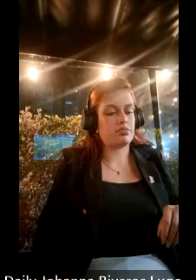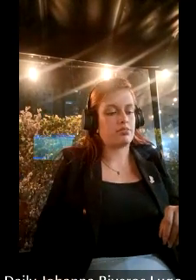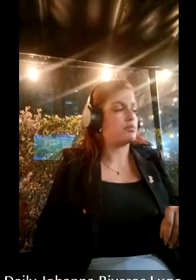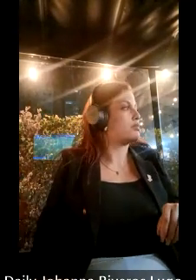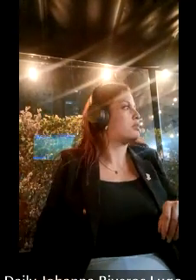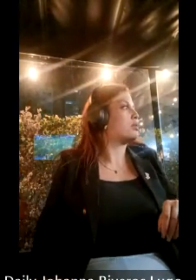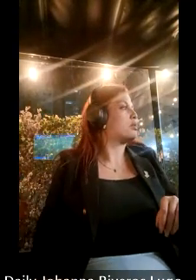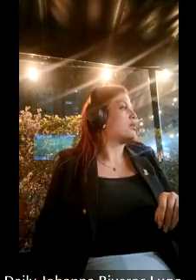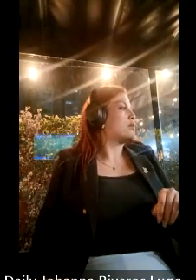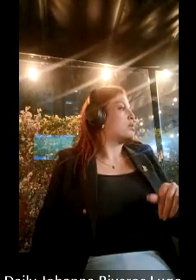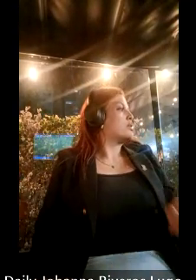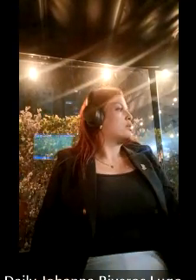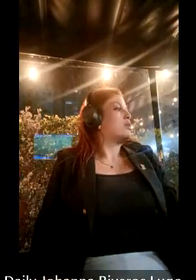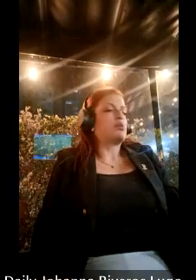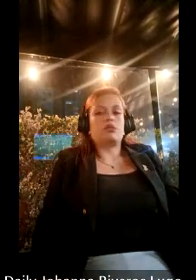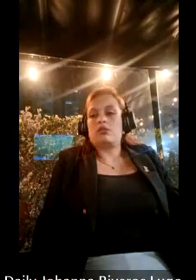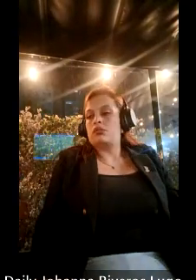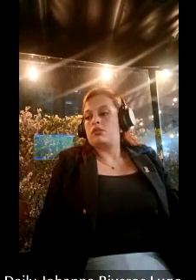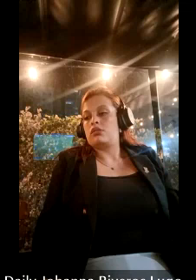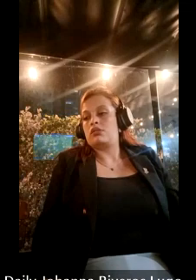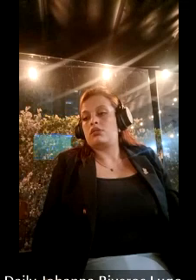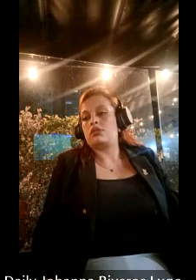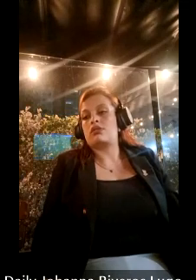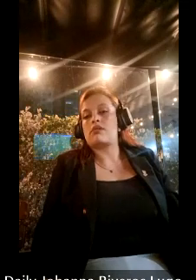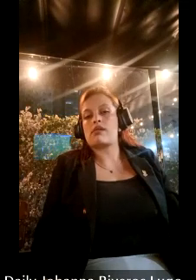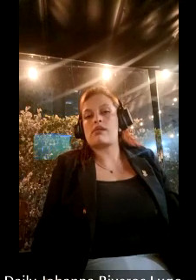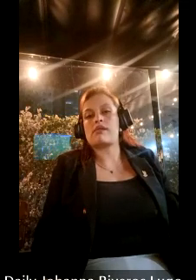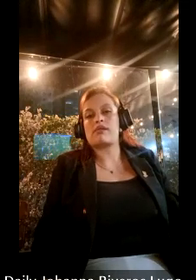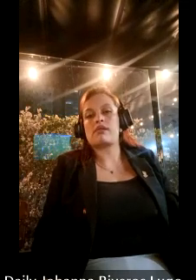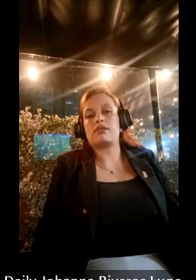que tenemos en la imagen.